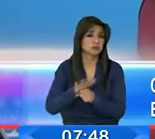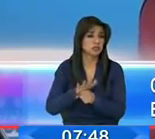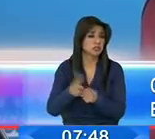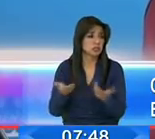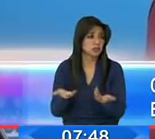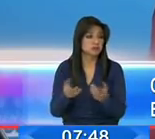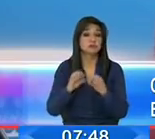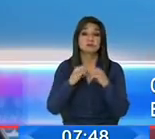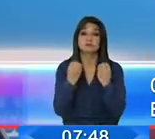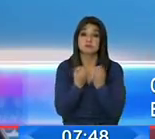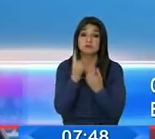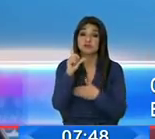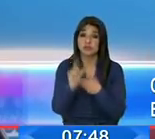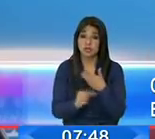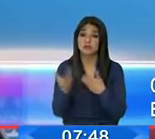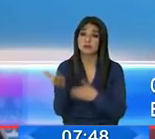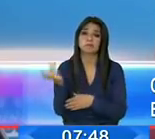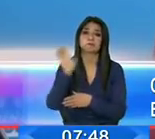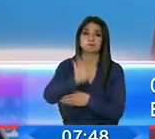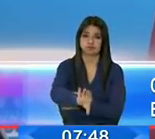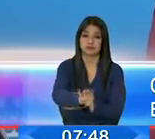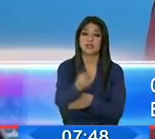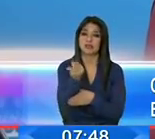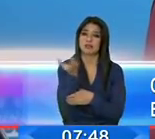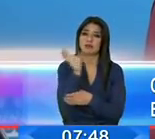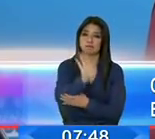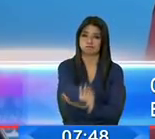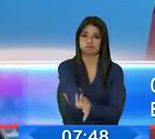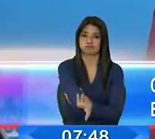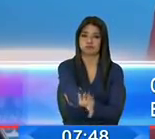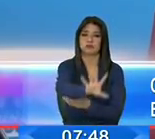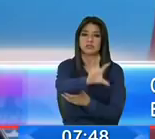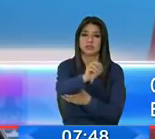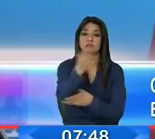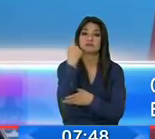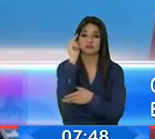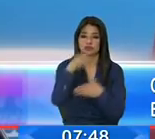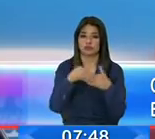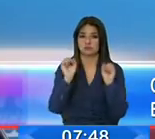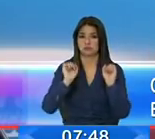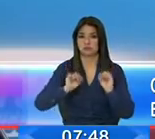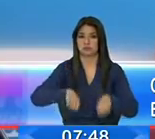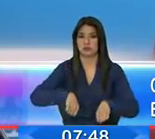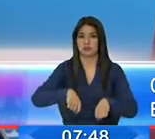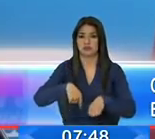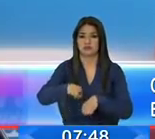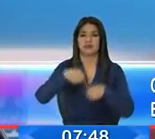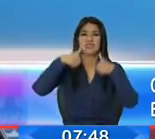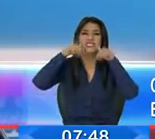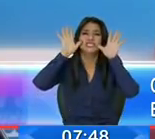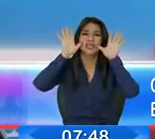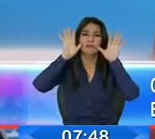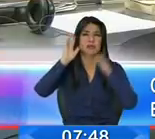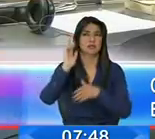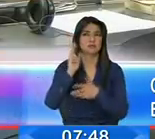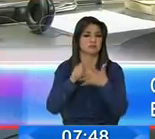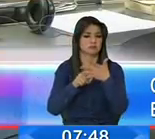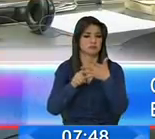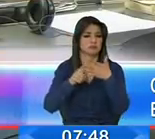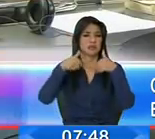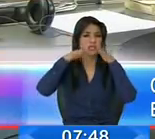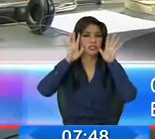que el fondo haga su desembolso también de 500 millones, que va a ser en diciembre, en la segunda o tercera semana de